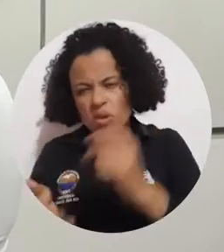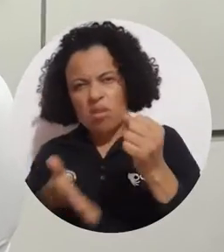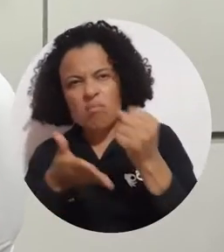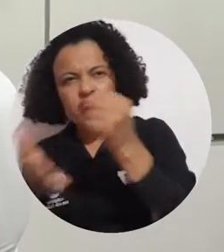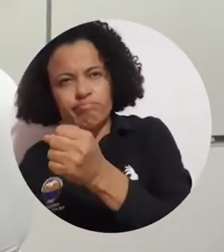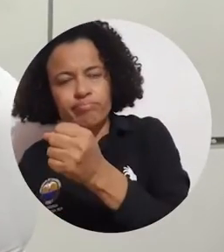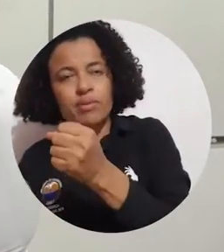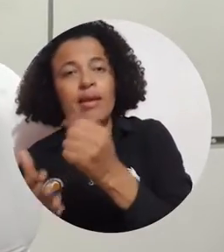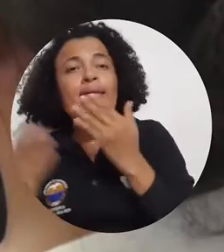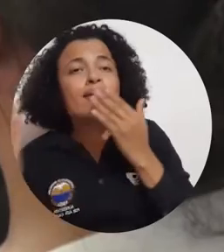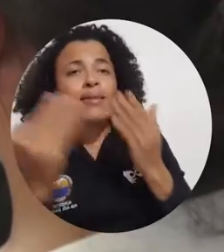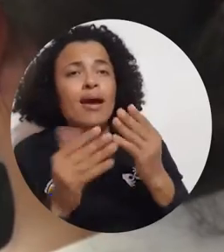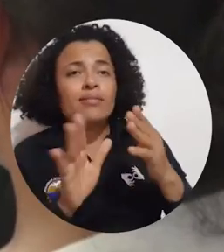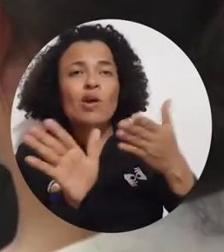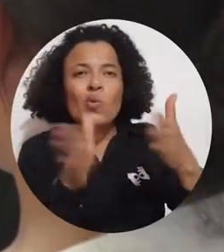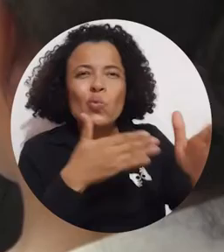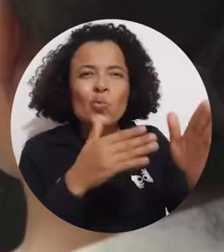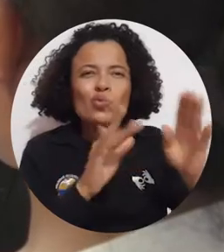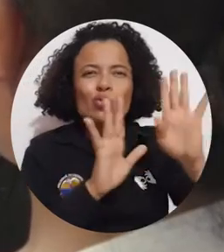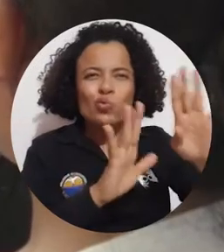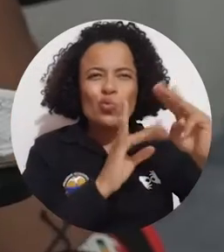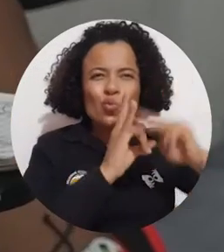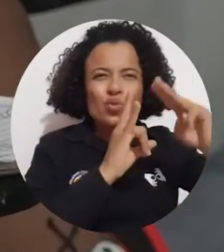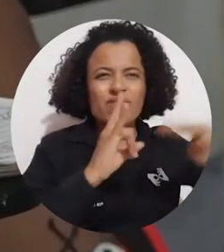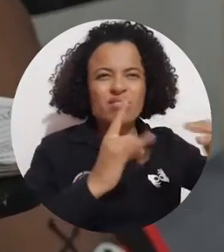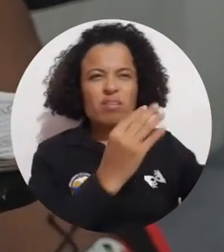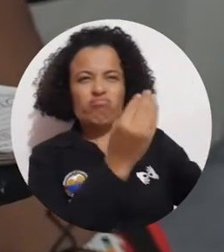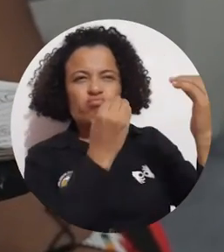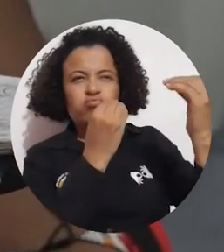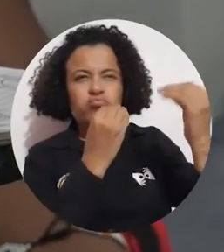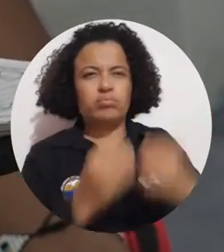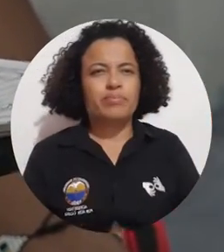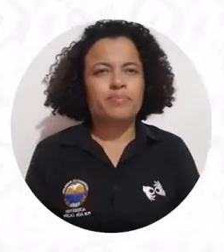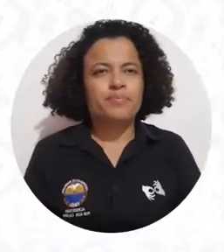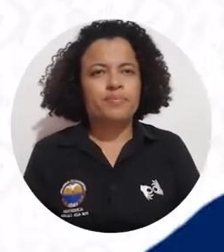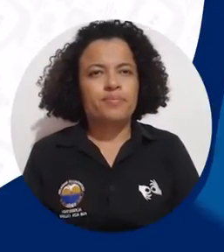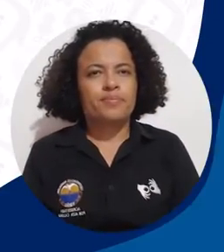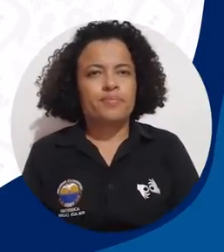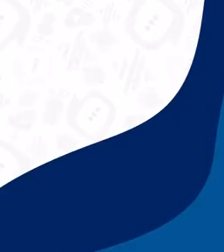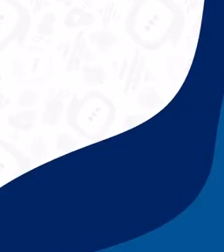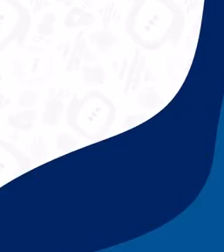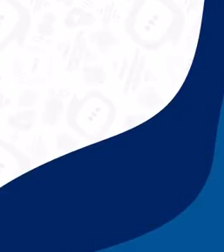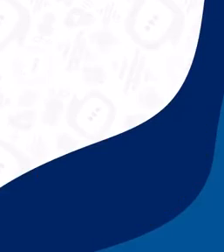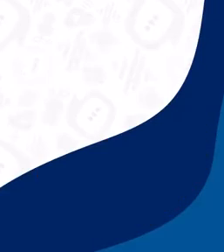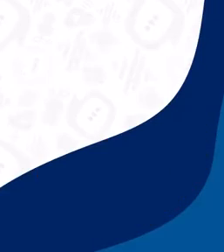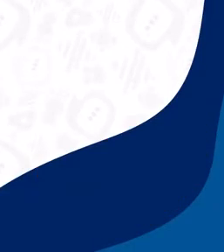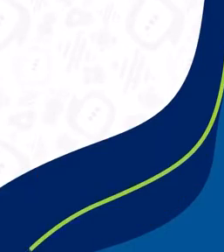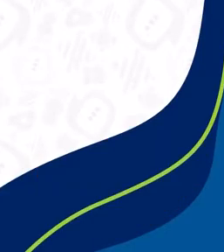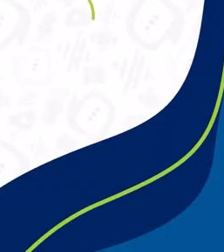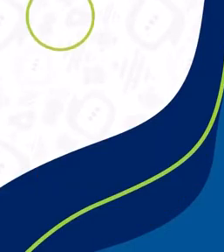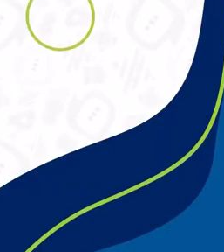financiar proyectos de inversión gracias a un curso realizado por la Universidad del Magdalena.